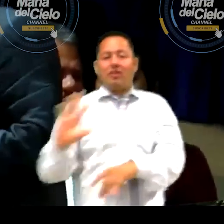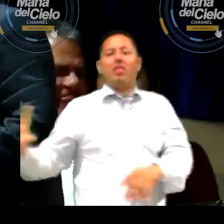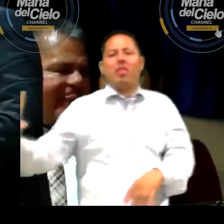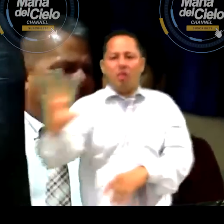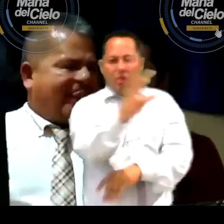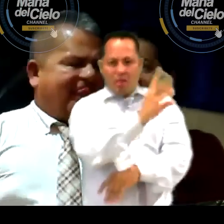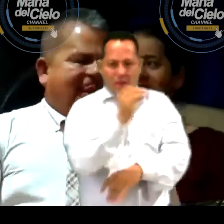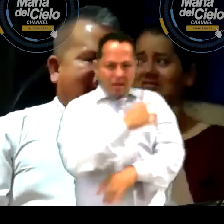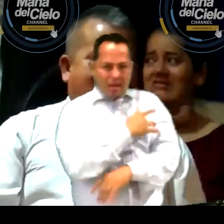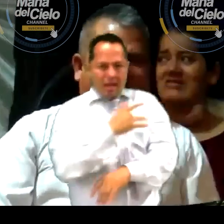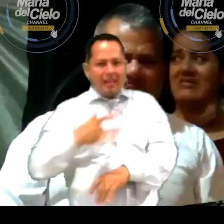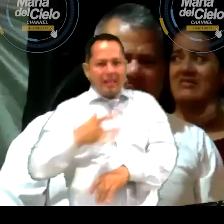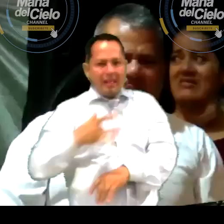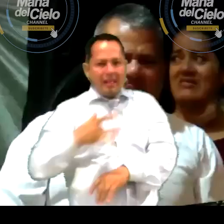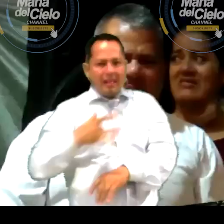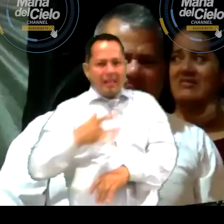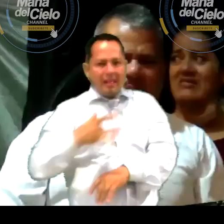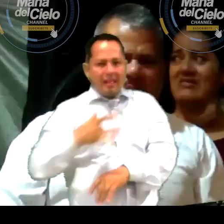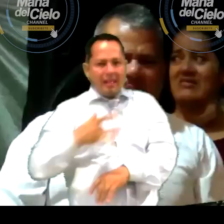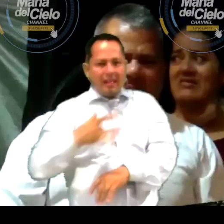hay.